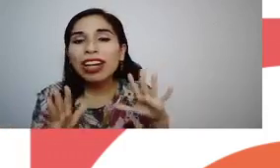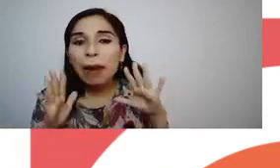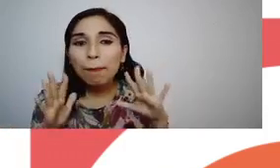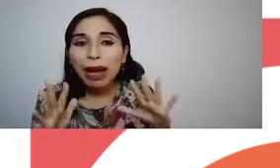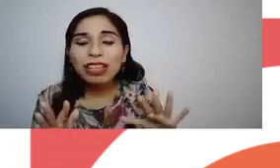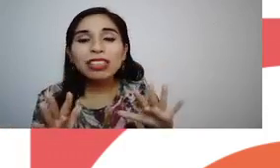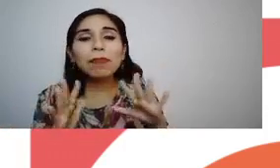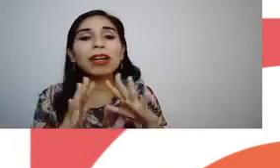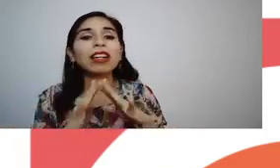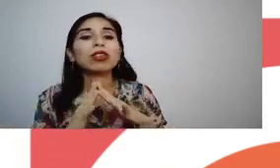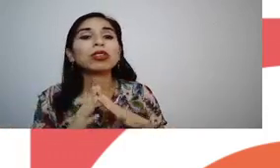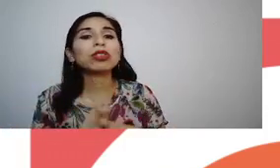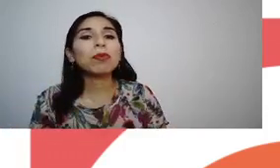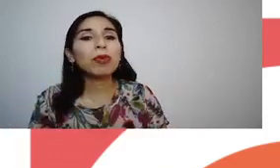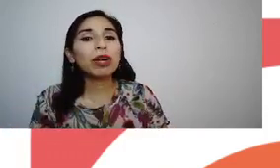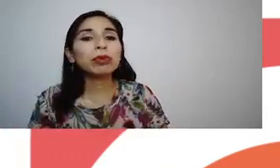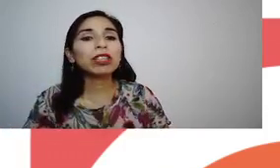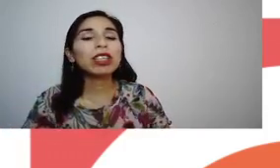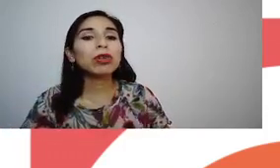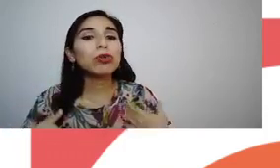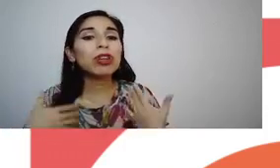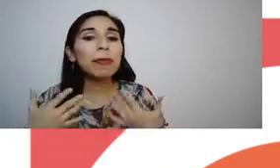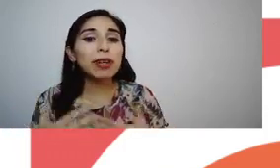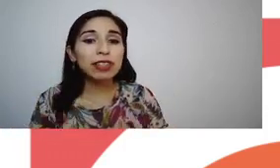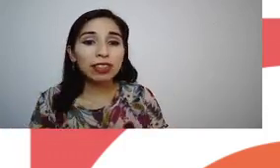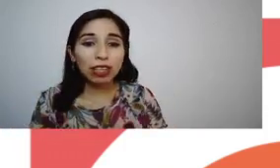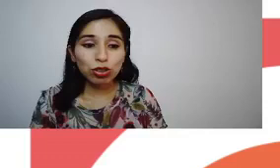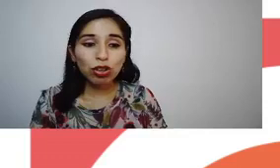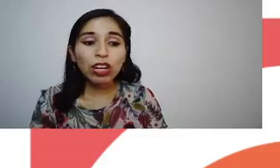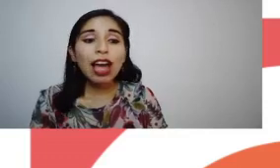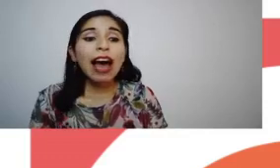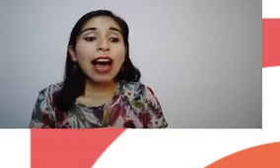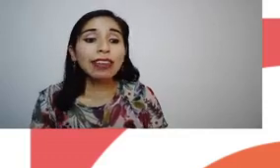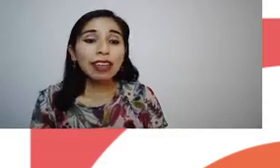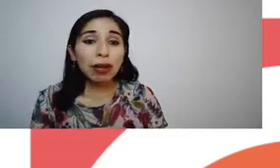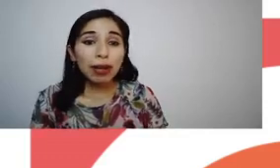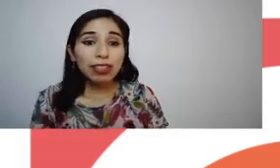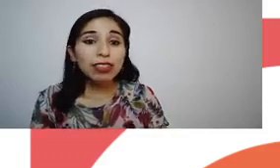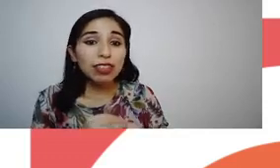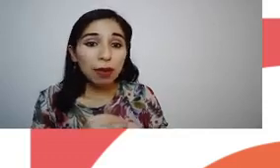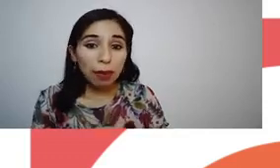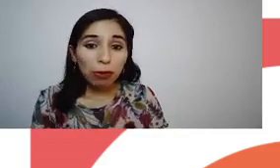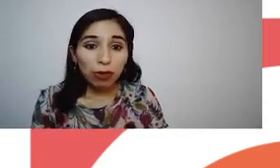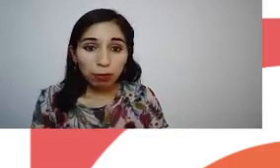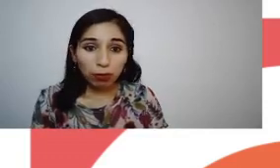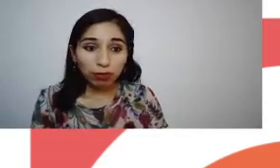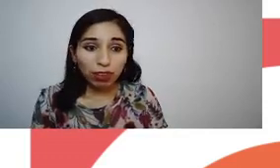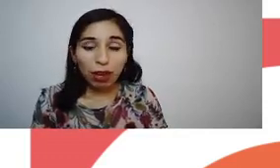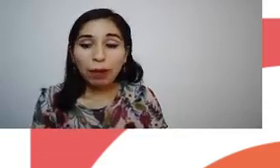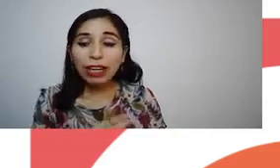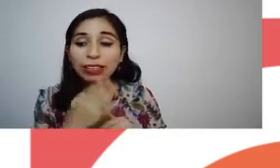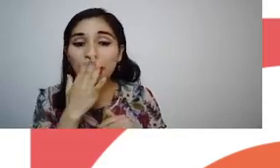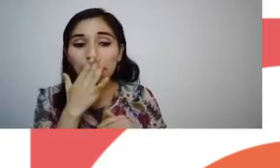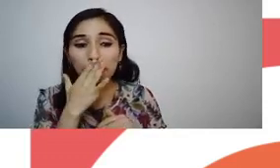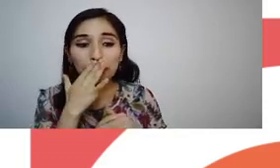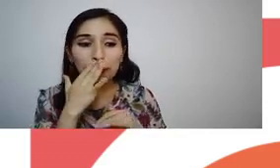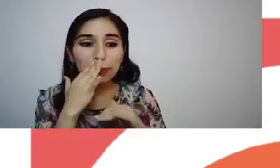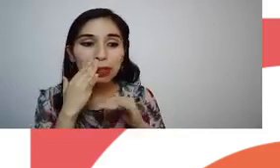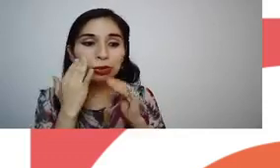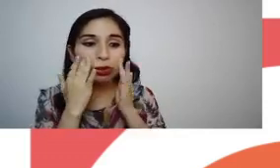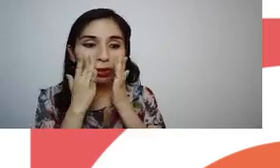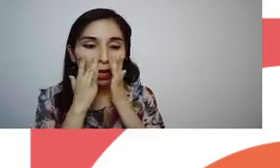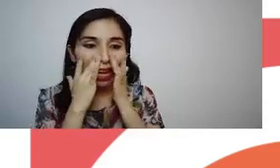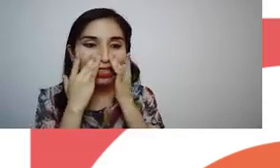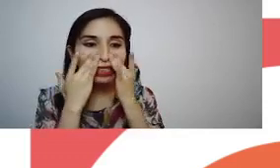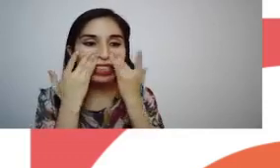poner la base para que nosotros podamos hacer una presentación a través del powerpoint le parece un